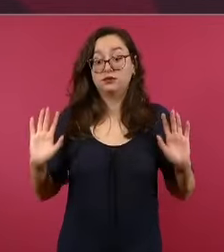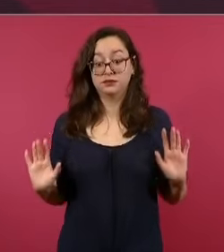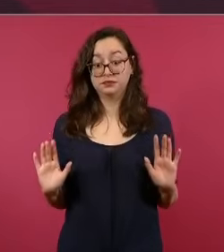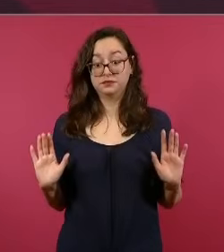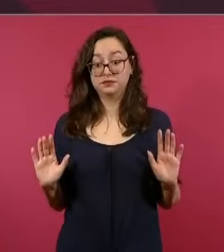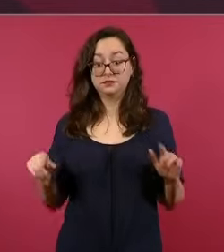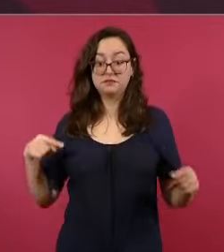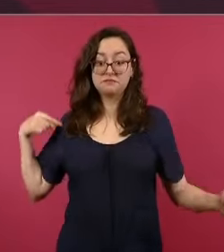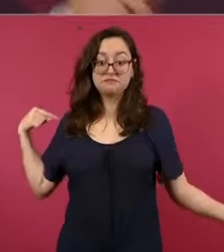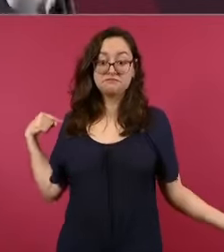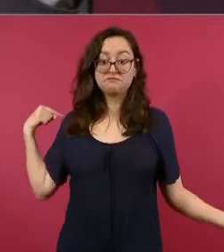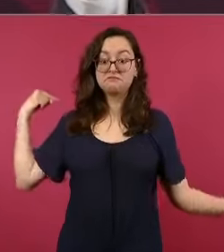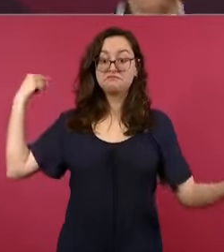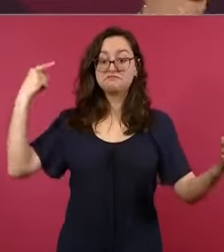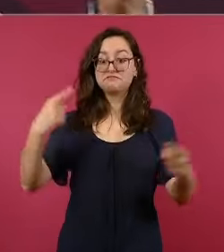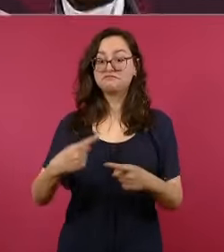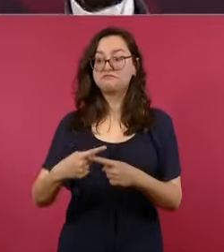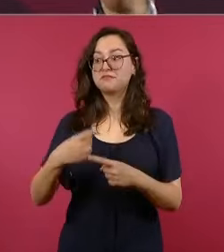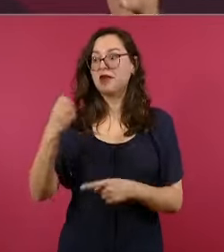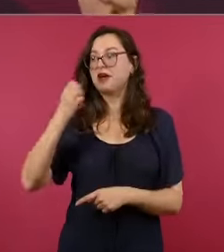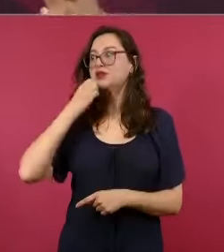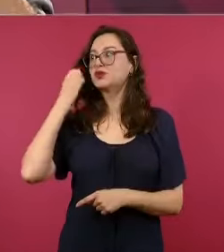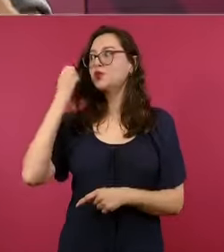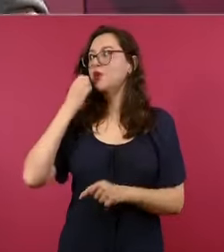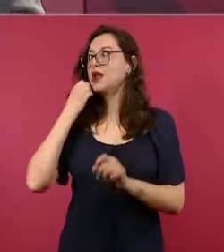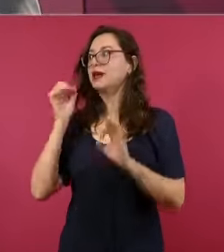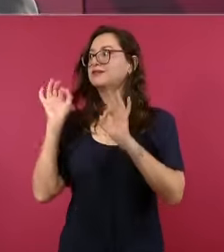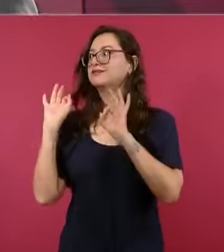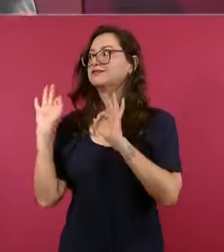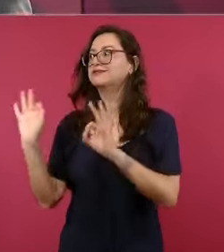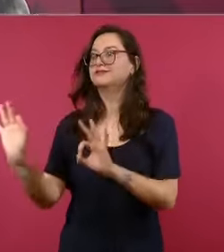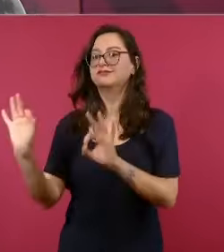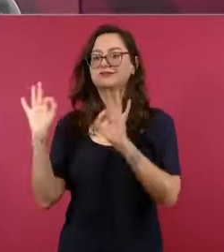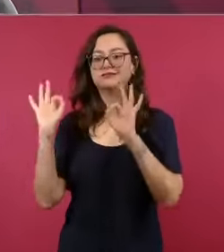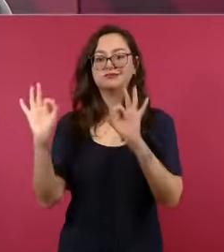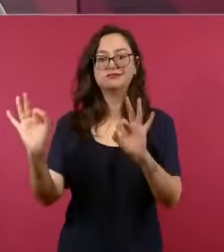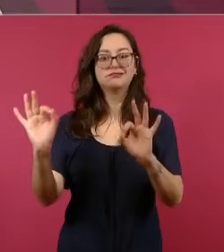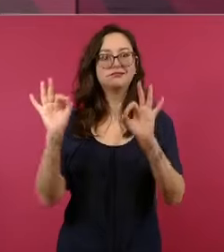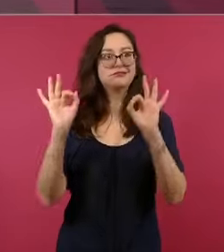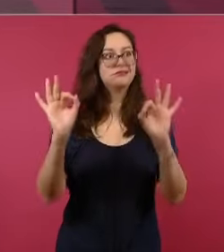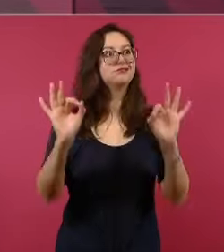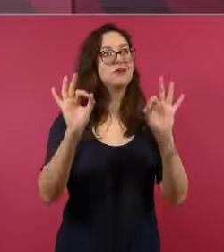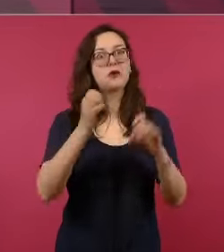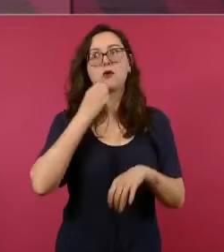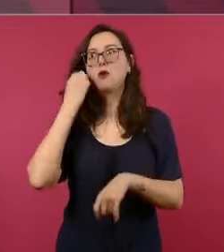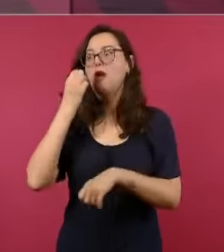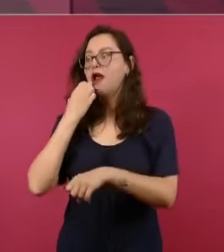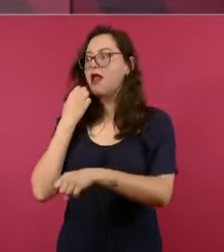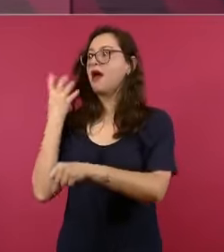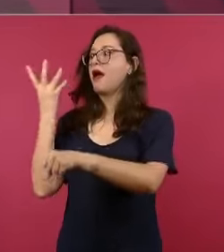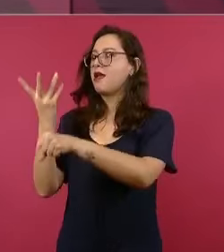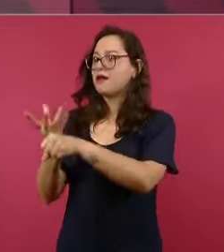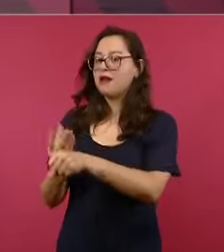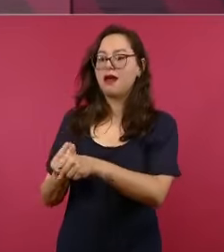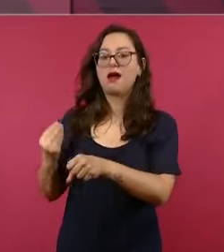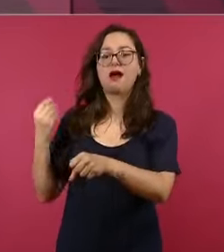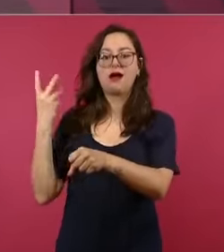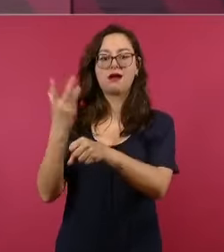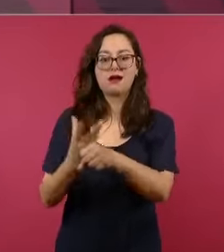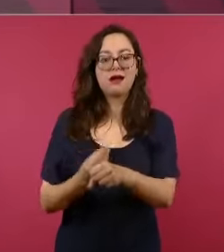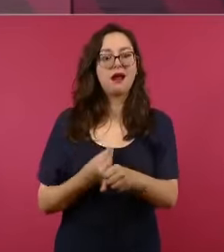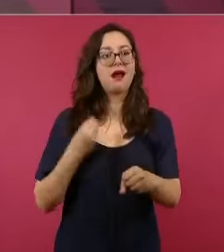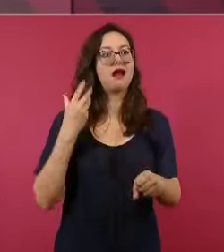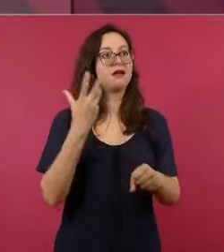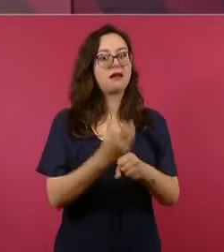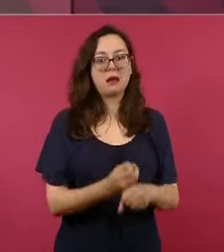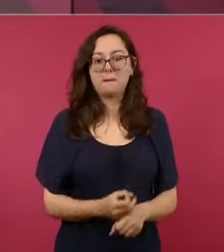resultados la gente Eh mejor escuela donde van sus